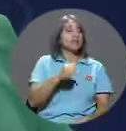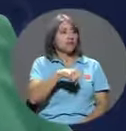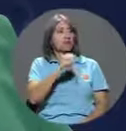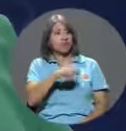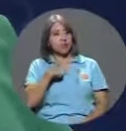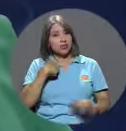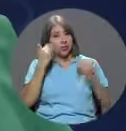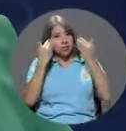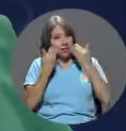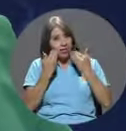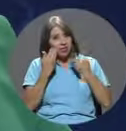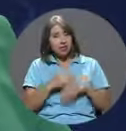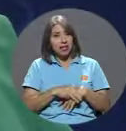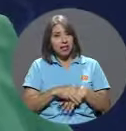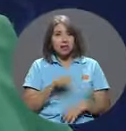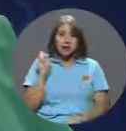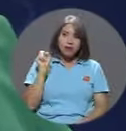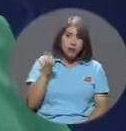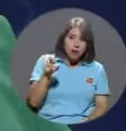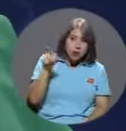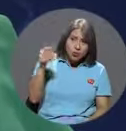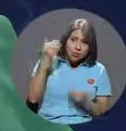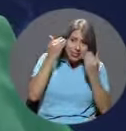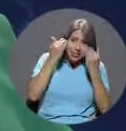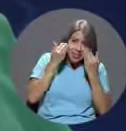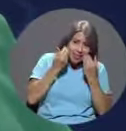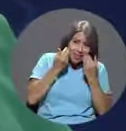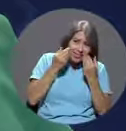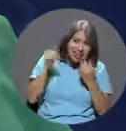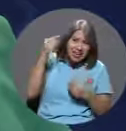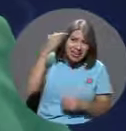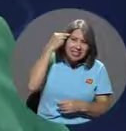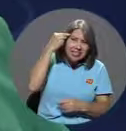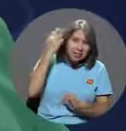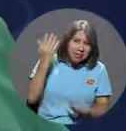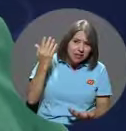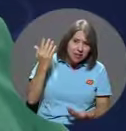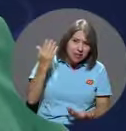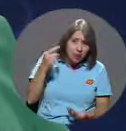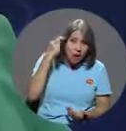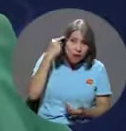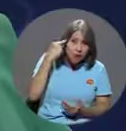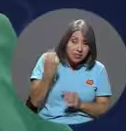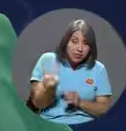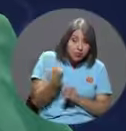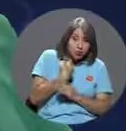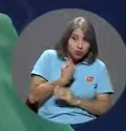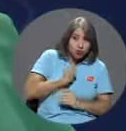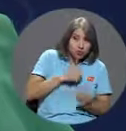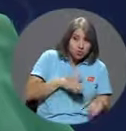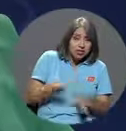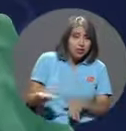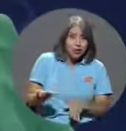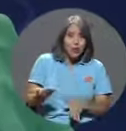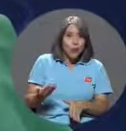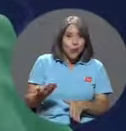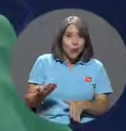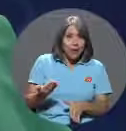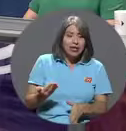triste, preguntar, y estás tan triste, ¿qué estás pensando? ¿Qué has pensado? ¿Has pensado en